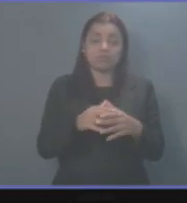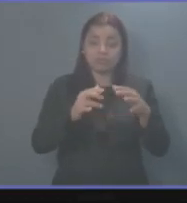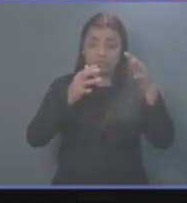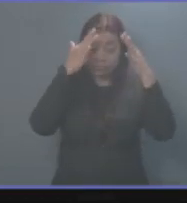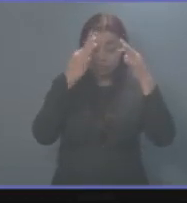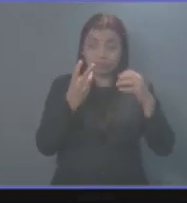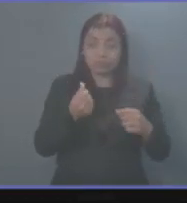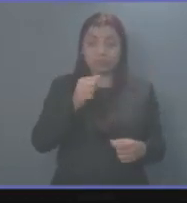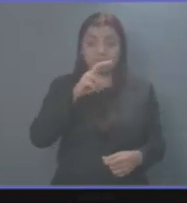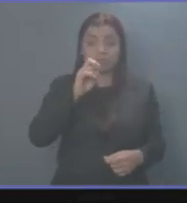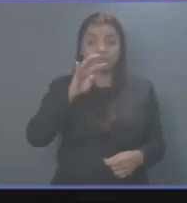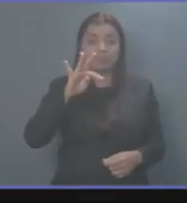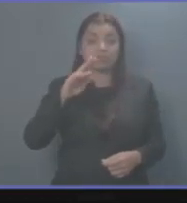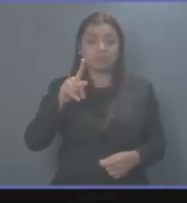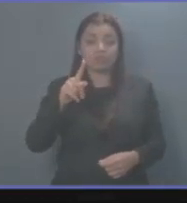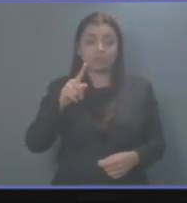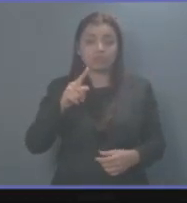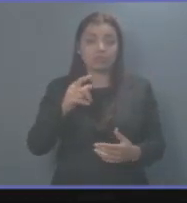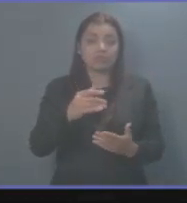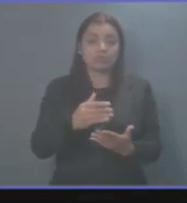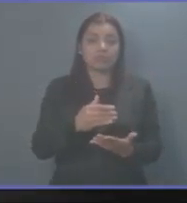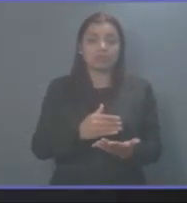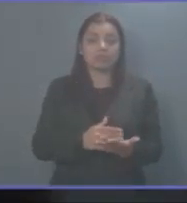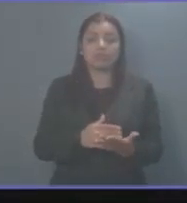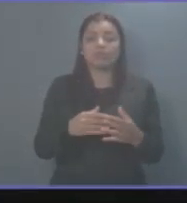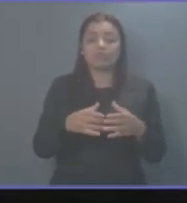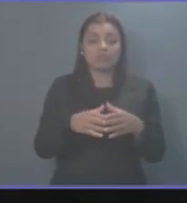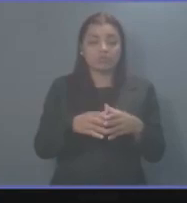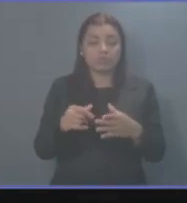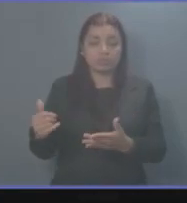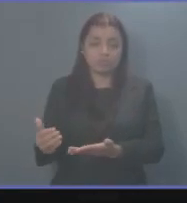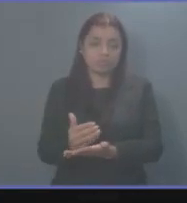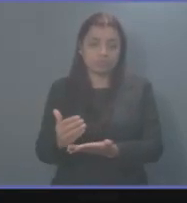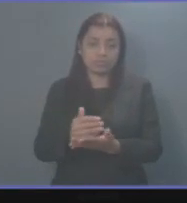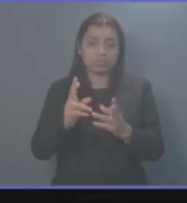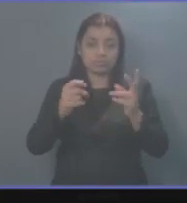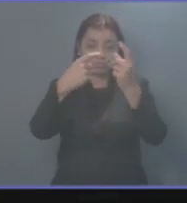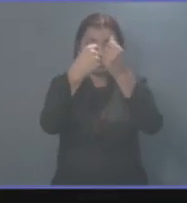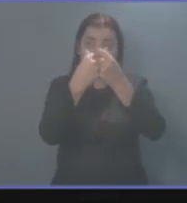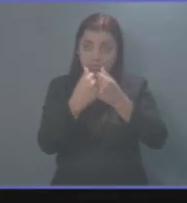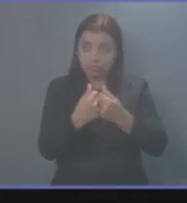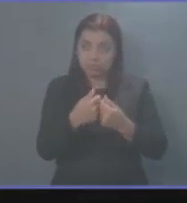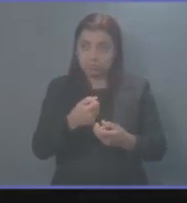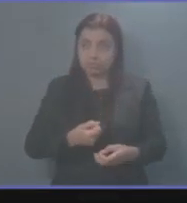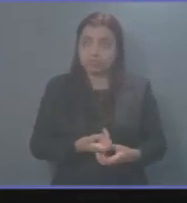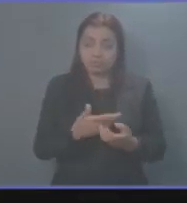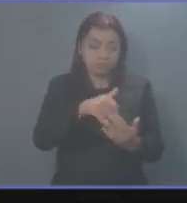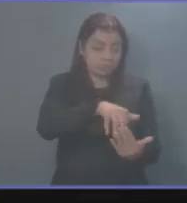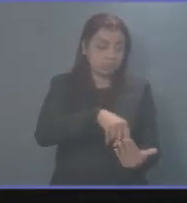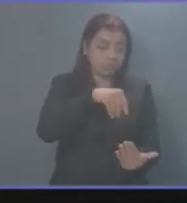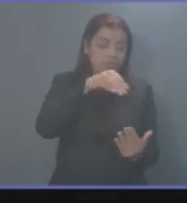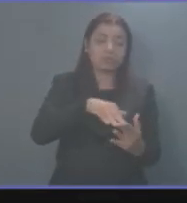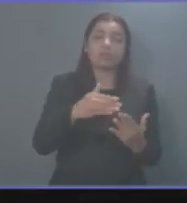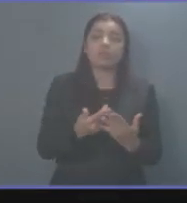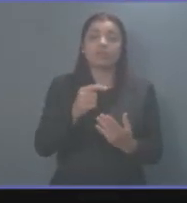número 241, favorable. La Comisión de Hacienda y Especial de Presupuesto se refiere al expediente número